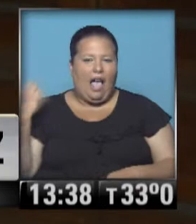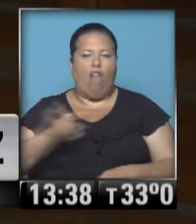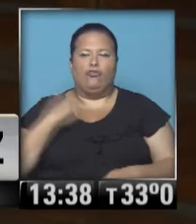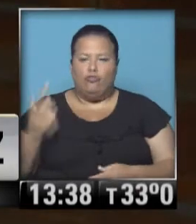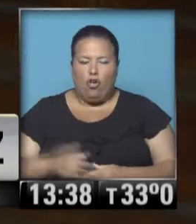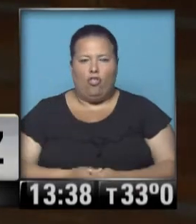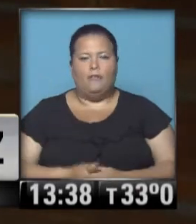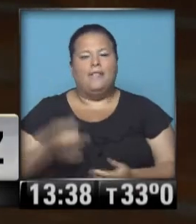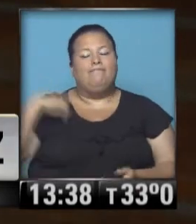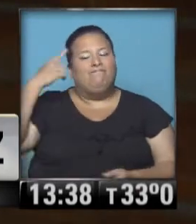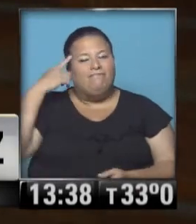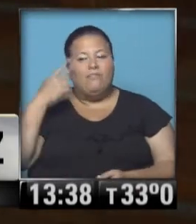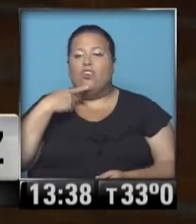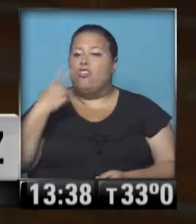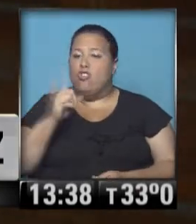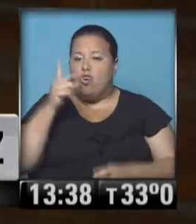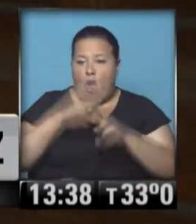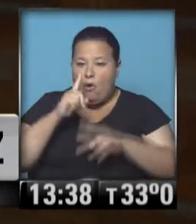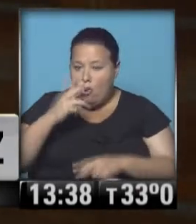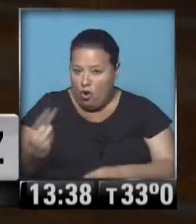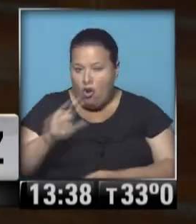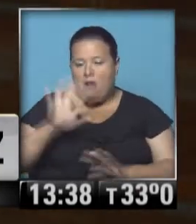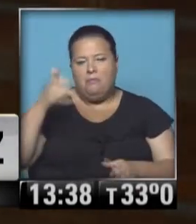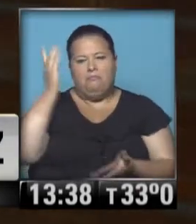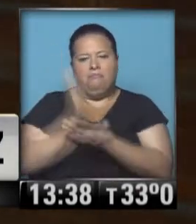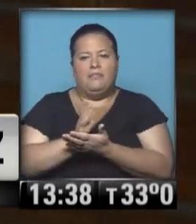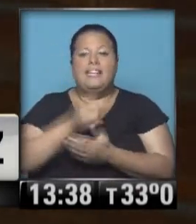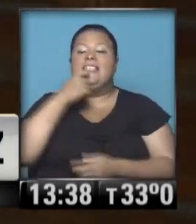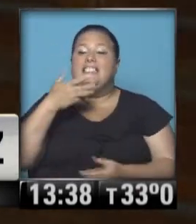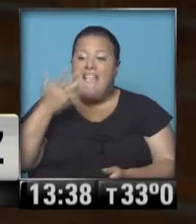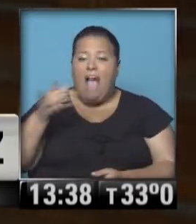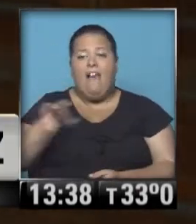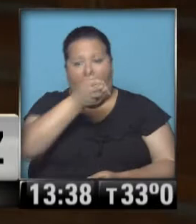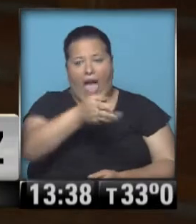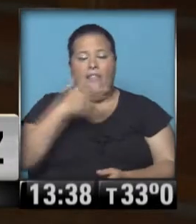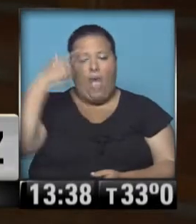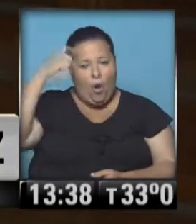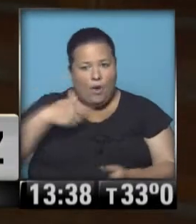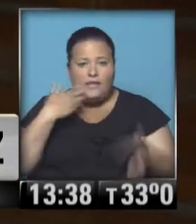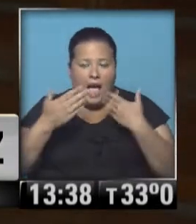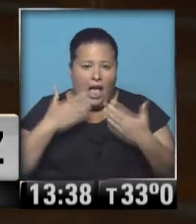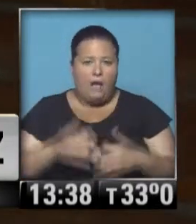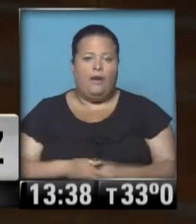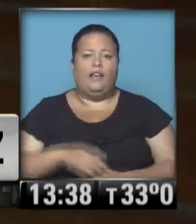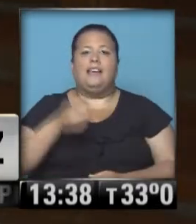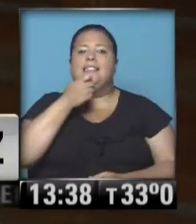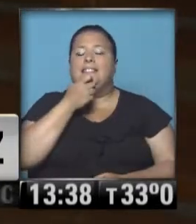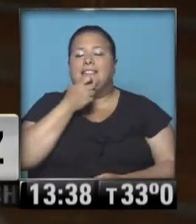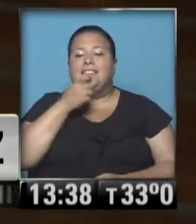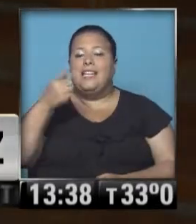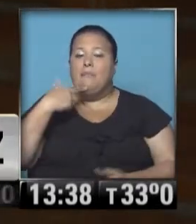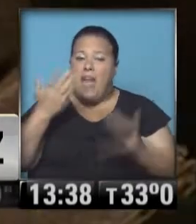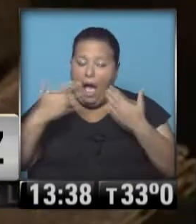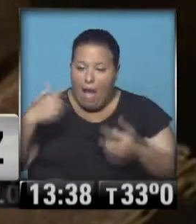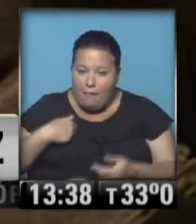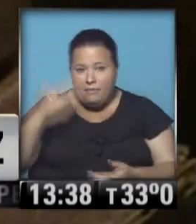todos, creo que con no nombrarlo me parece que es bastante castigo. Y si tiene algo que decir, que vaya a la justicia y lo diga. Y si en todo caso me tiene que